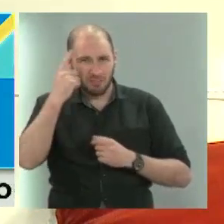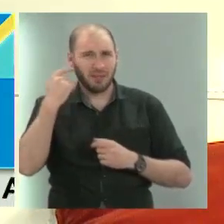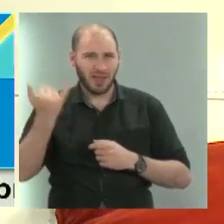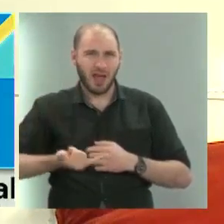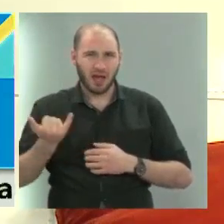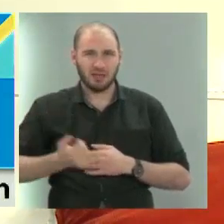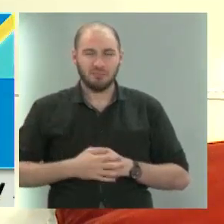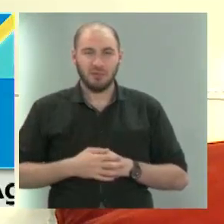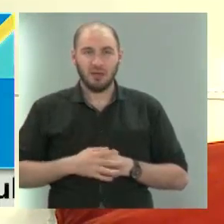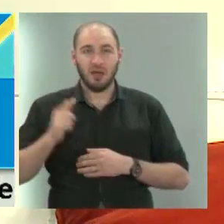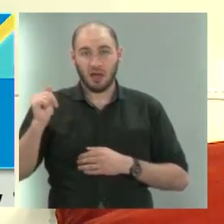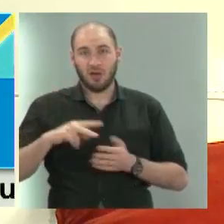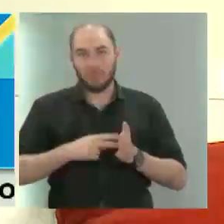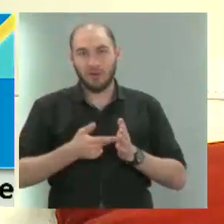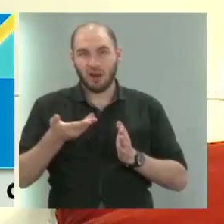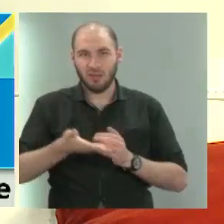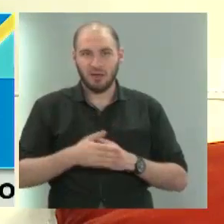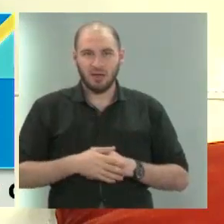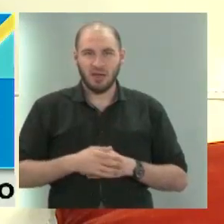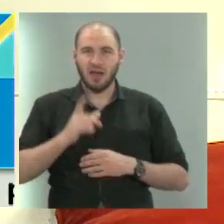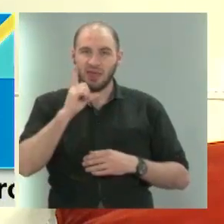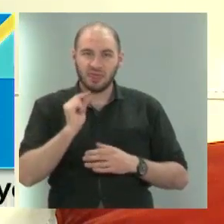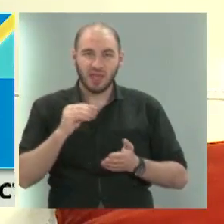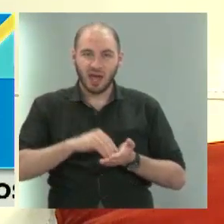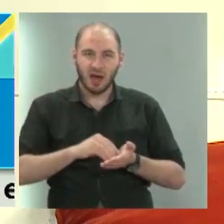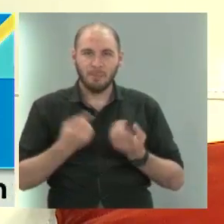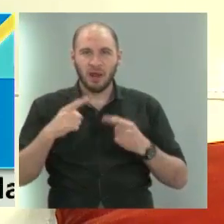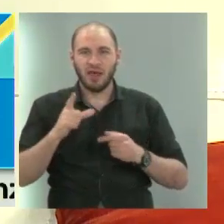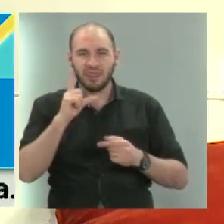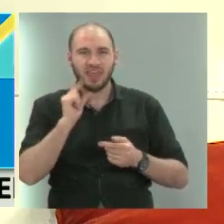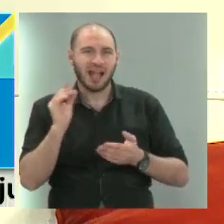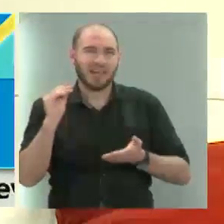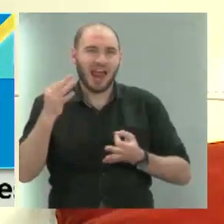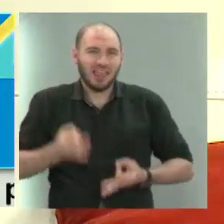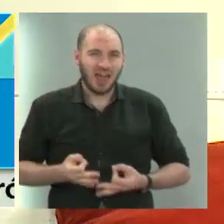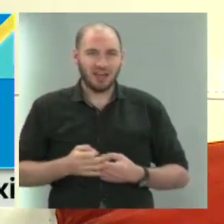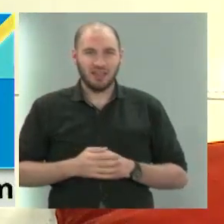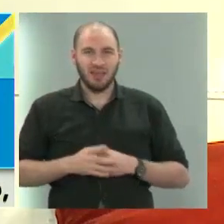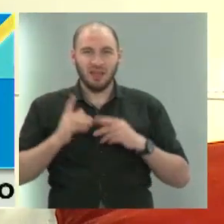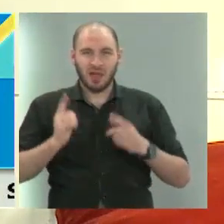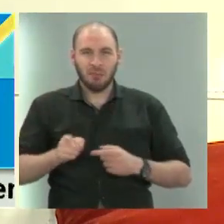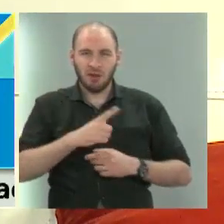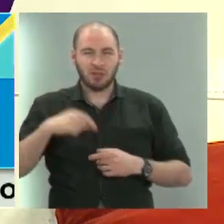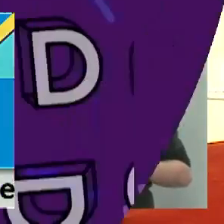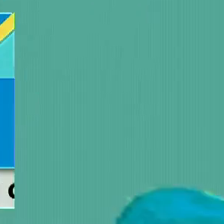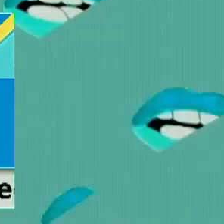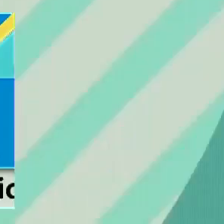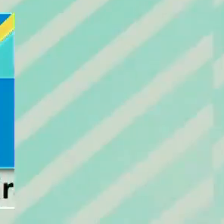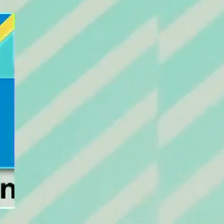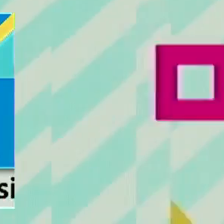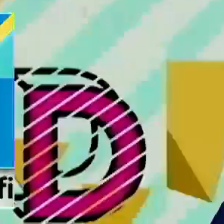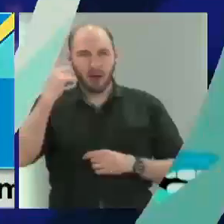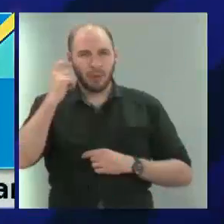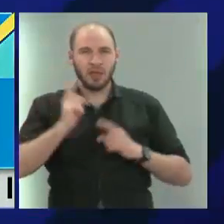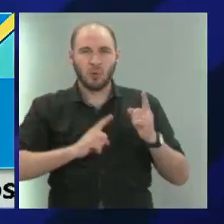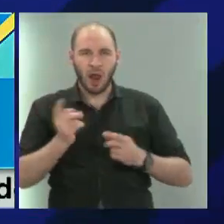aprendizaje. Y hoy, bueno, pasa esto, ¿no? Es los días, pero los días con calidad, ¿no? Y para eso también hemos aprendido cuáles son los factores